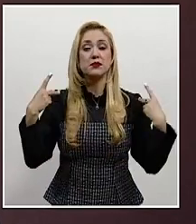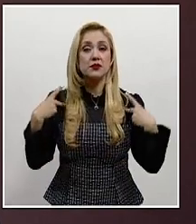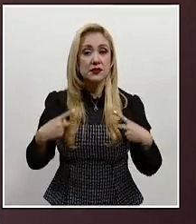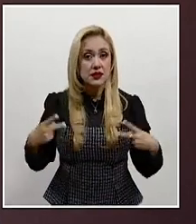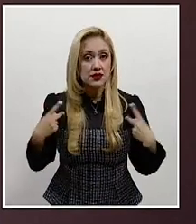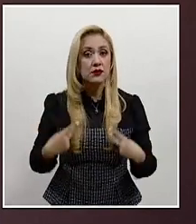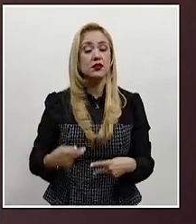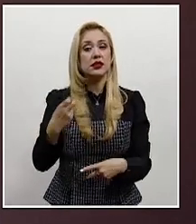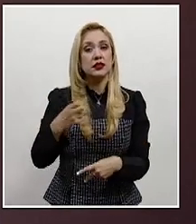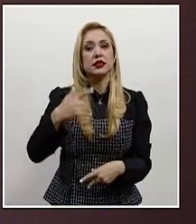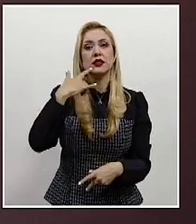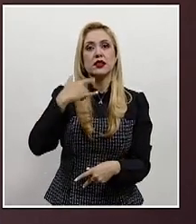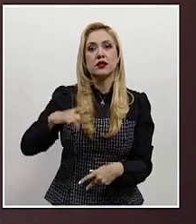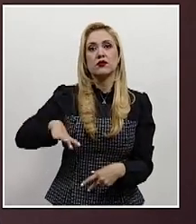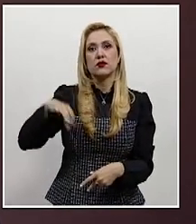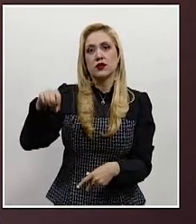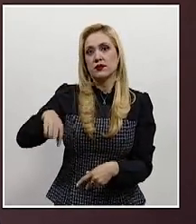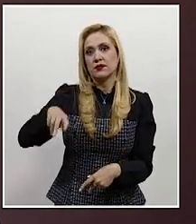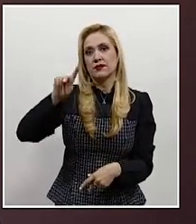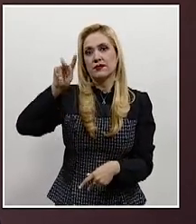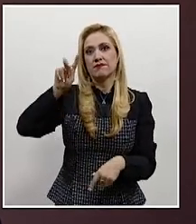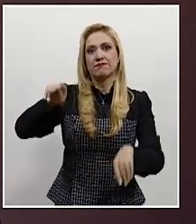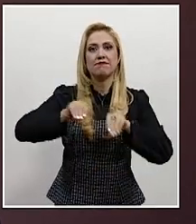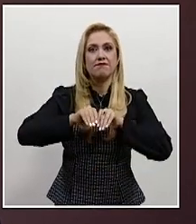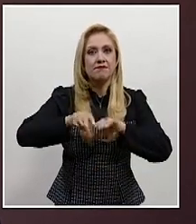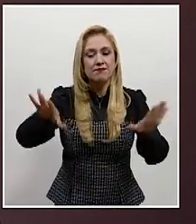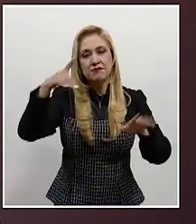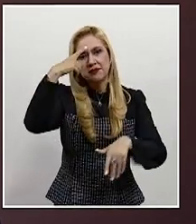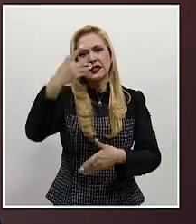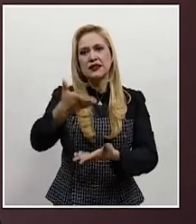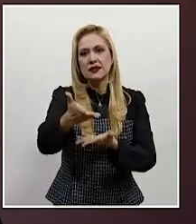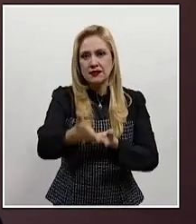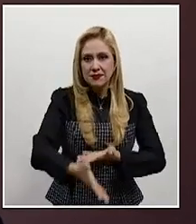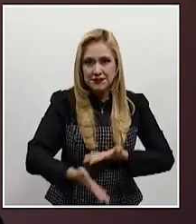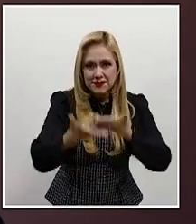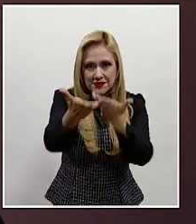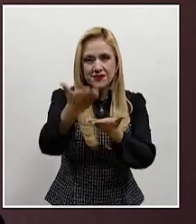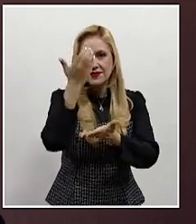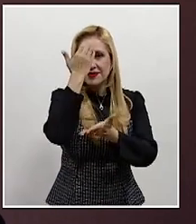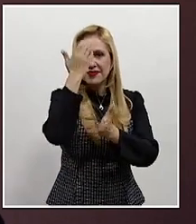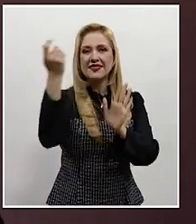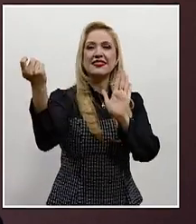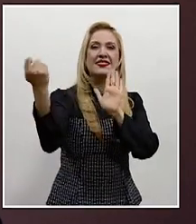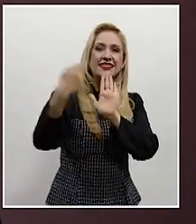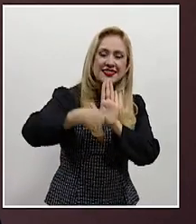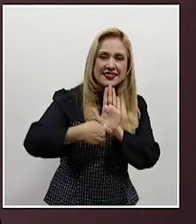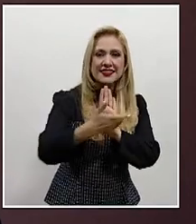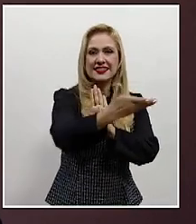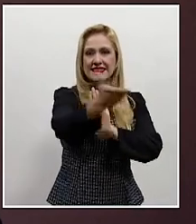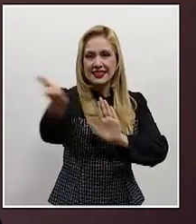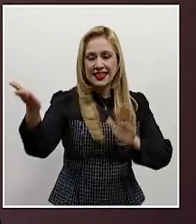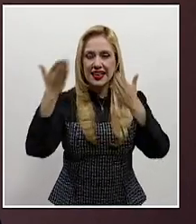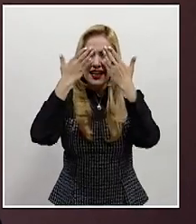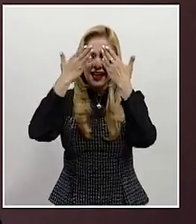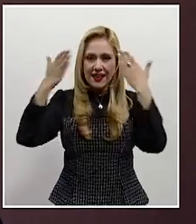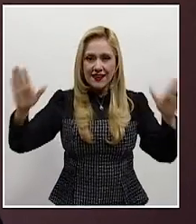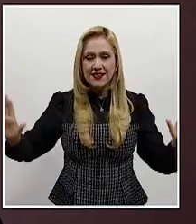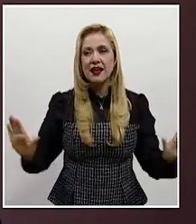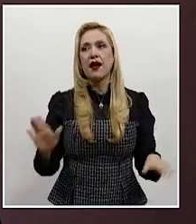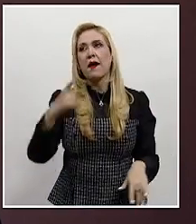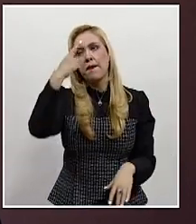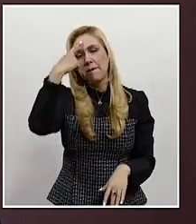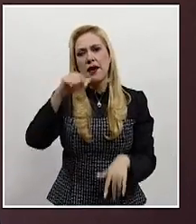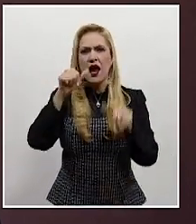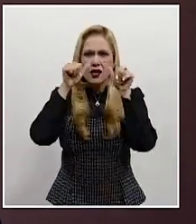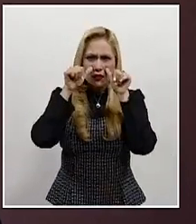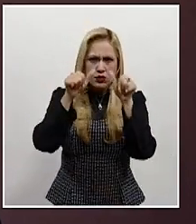un poco el esfuerzo del programa en sí mismo, de acercarnos a la población y estar siempre atentos de cuáles